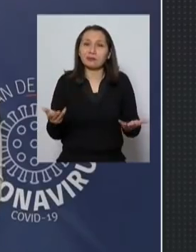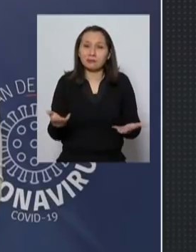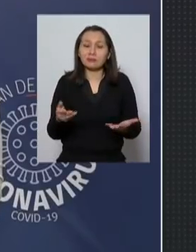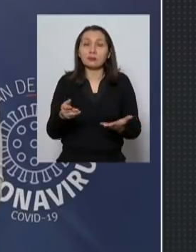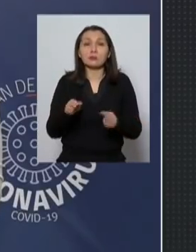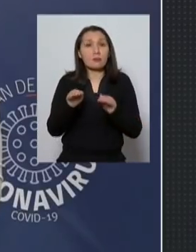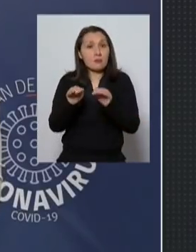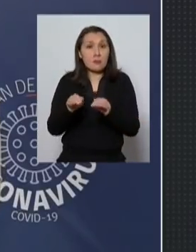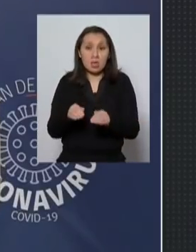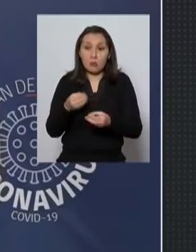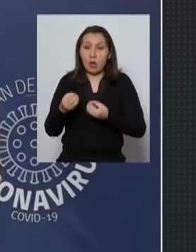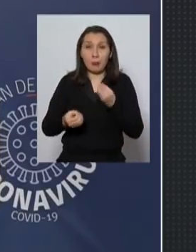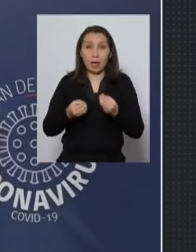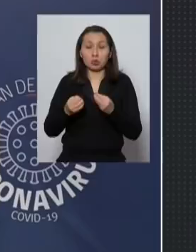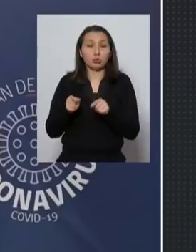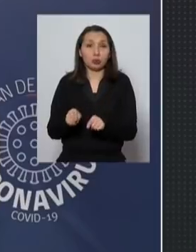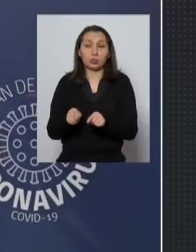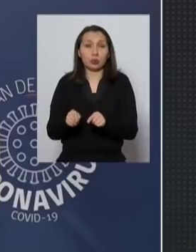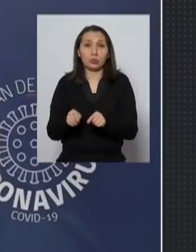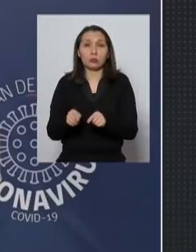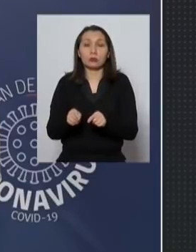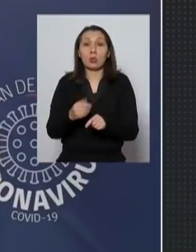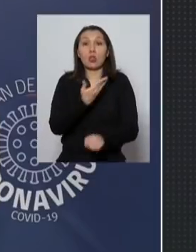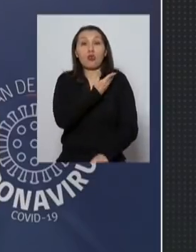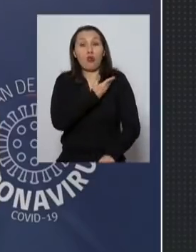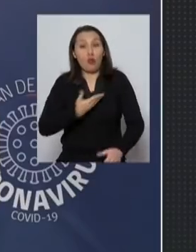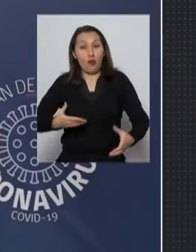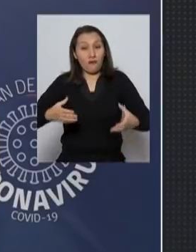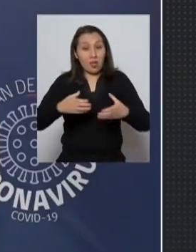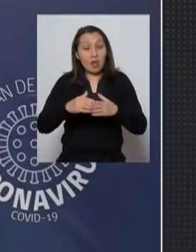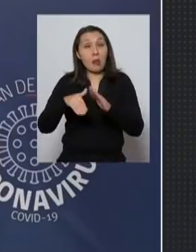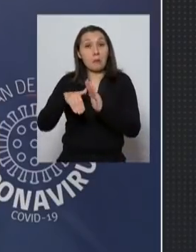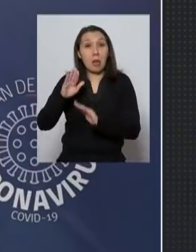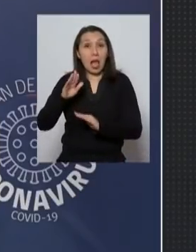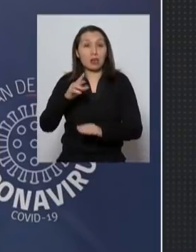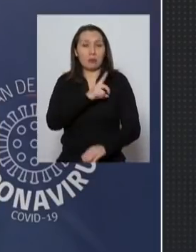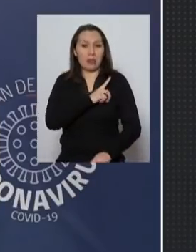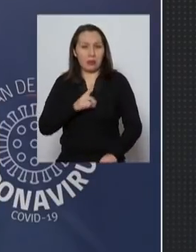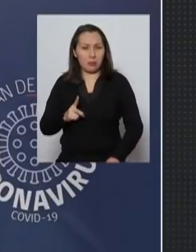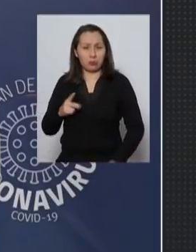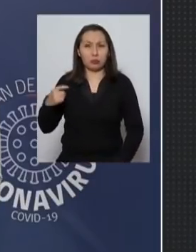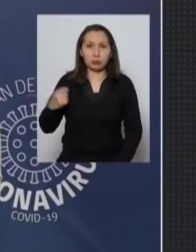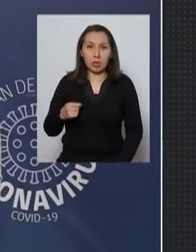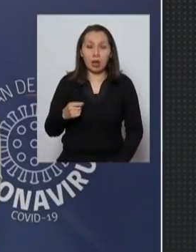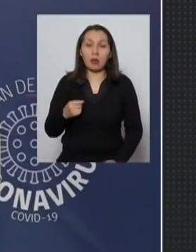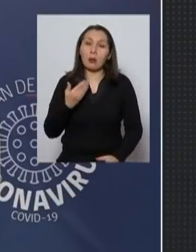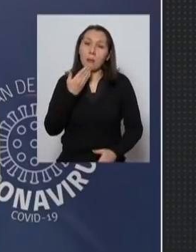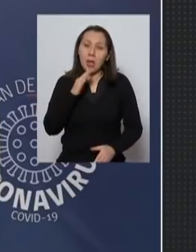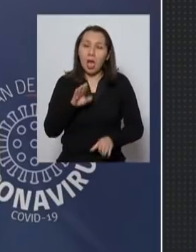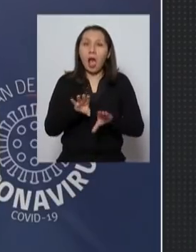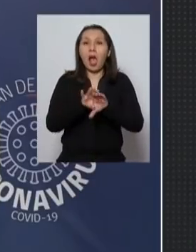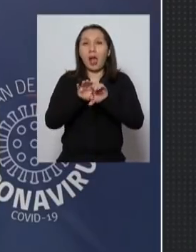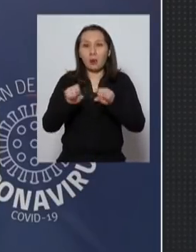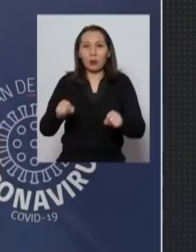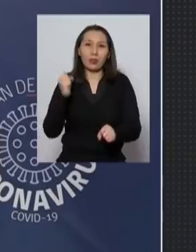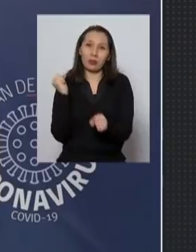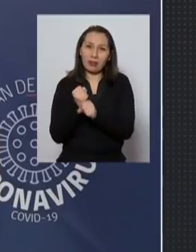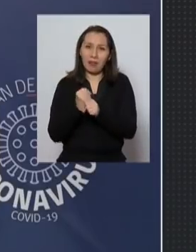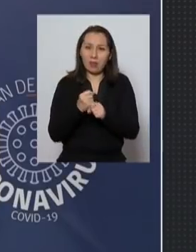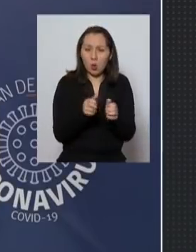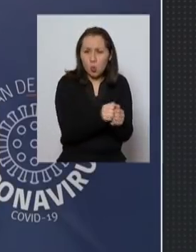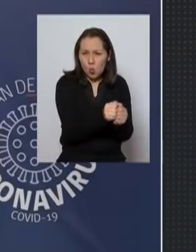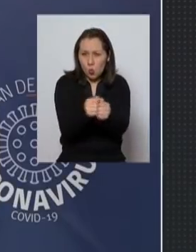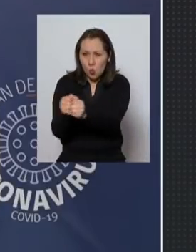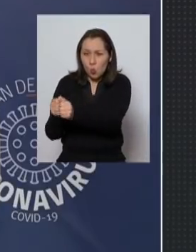que, tal como está ocurriendo con el gobierno, con la mayoría de los parlamentarios, lleguemos a acuerdos y trabajemos